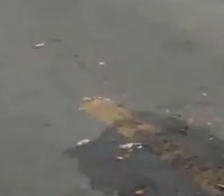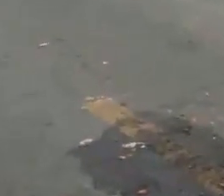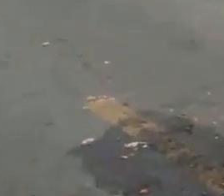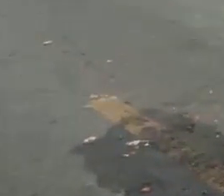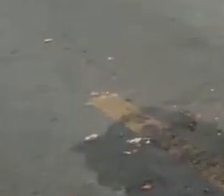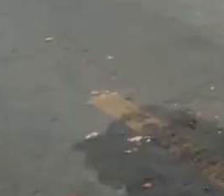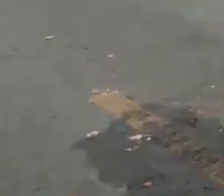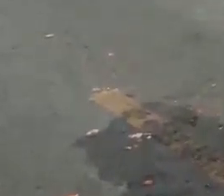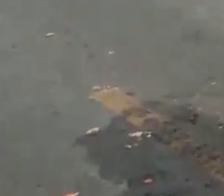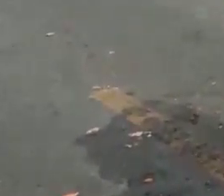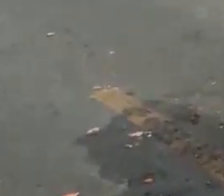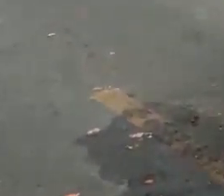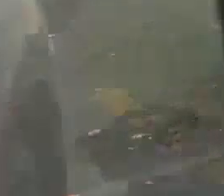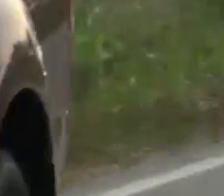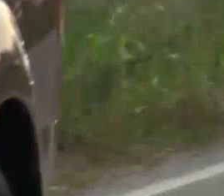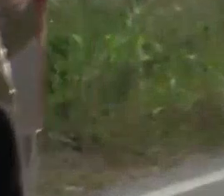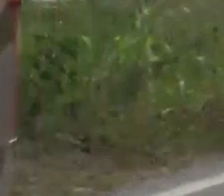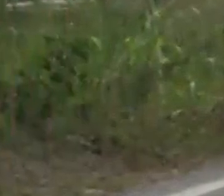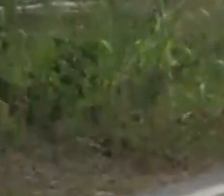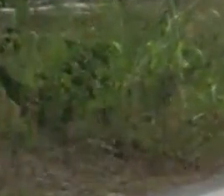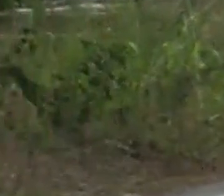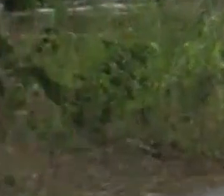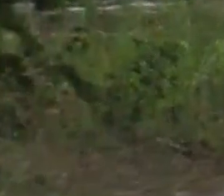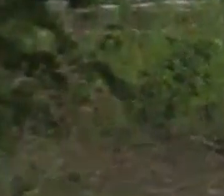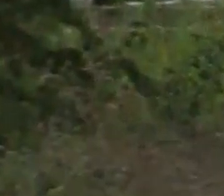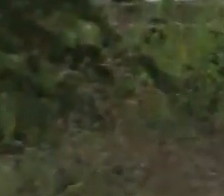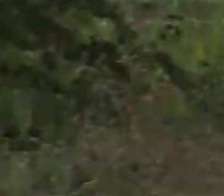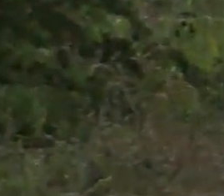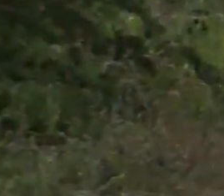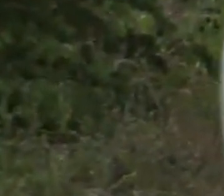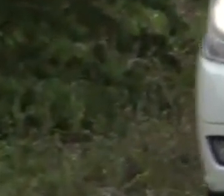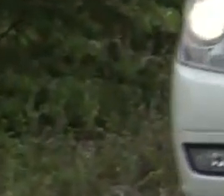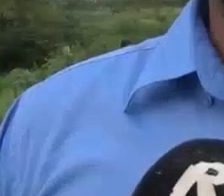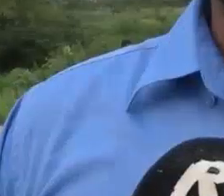de tibia y peroné, lado izquierdo,